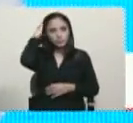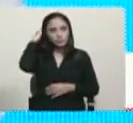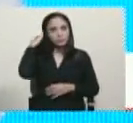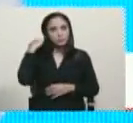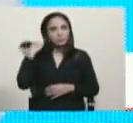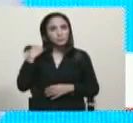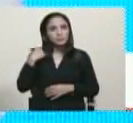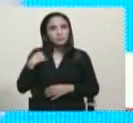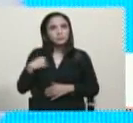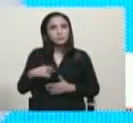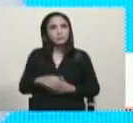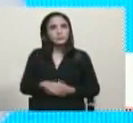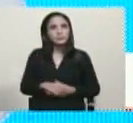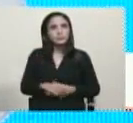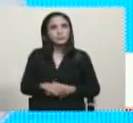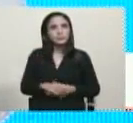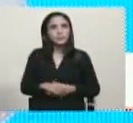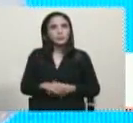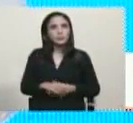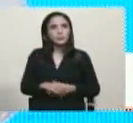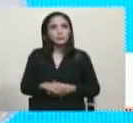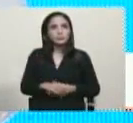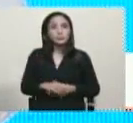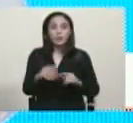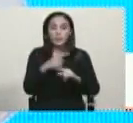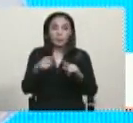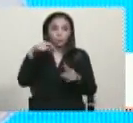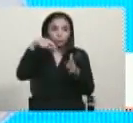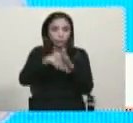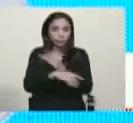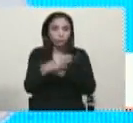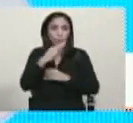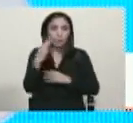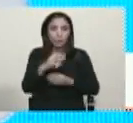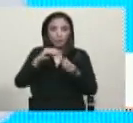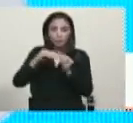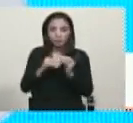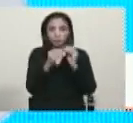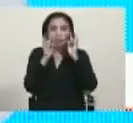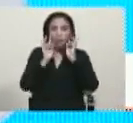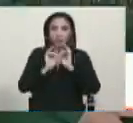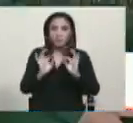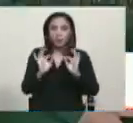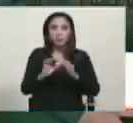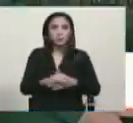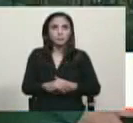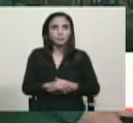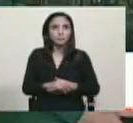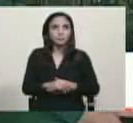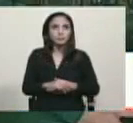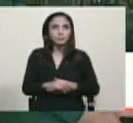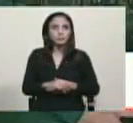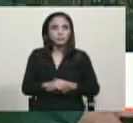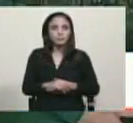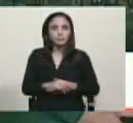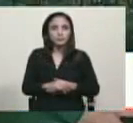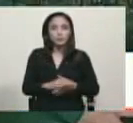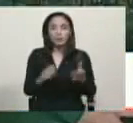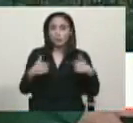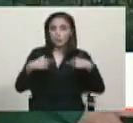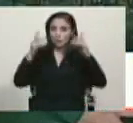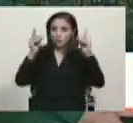necesitan reparaciones a veces de fondo. Por eso es que he decidido